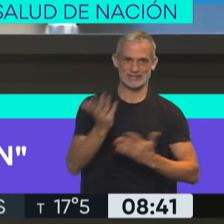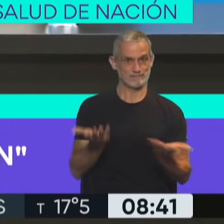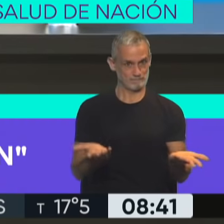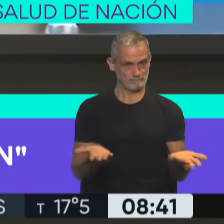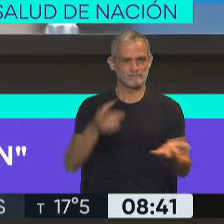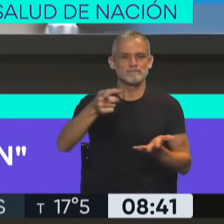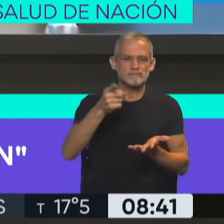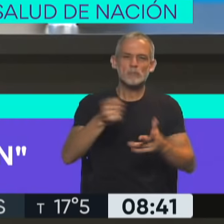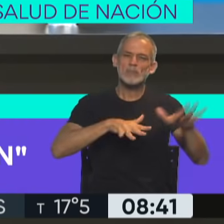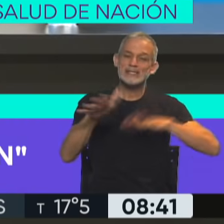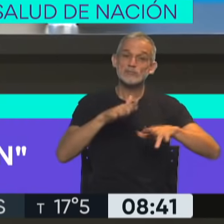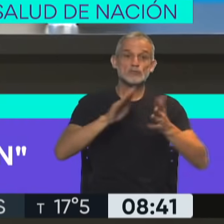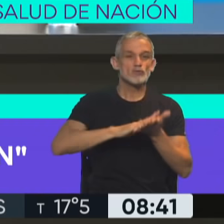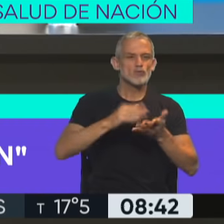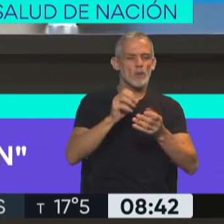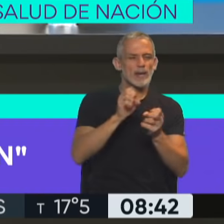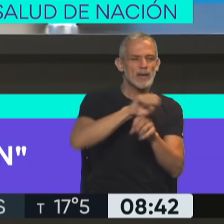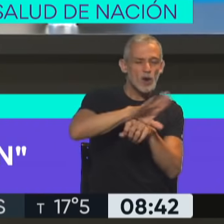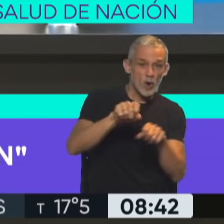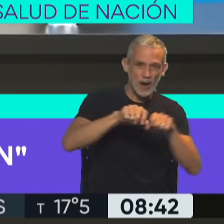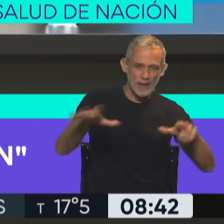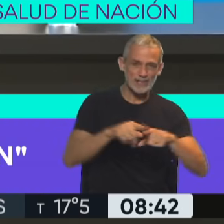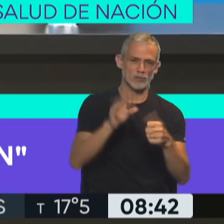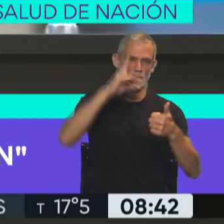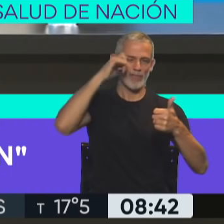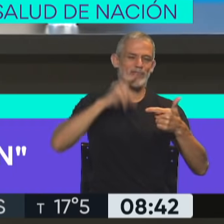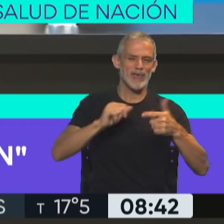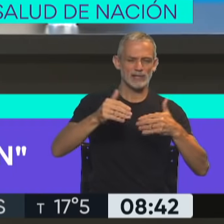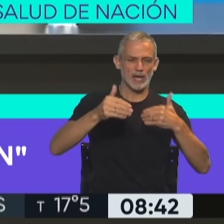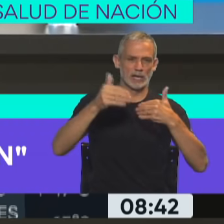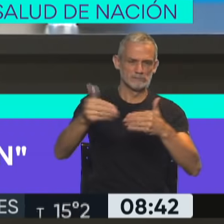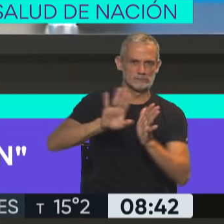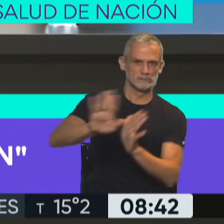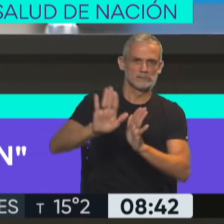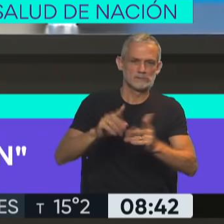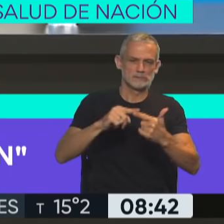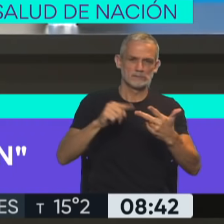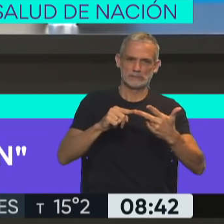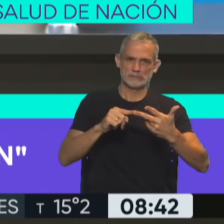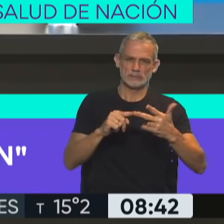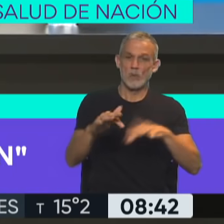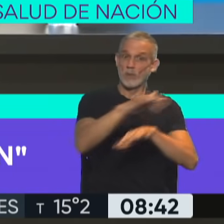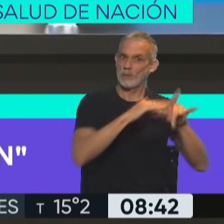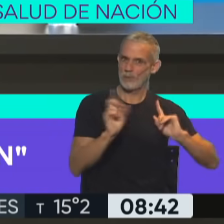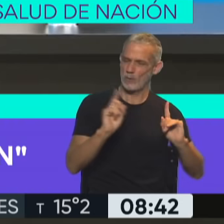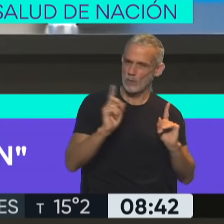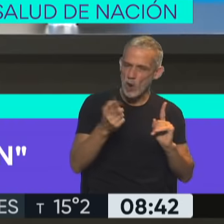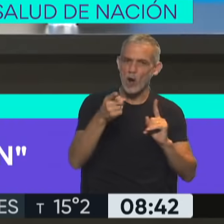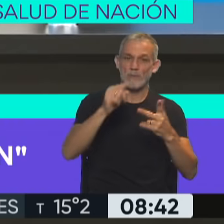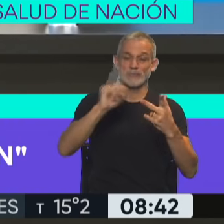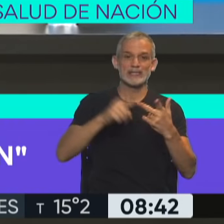en relación a la situación epidemiológica, al retraso del ingreso de la variante Delta, que no es predominante, a